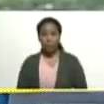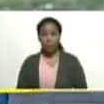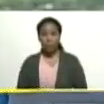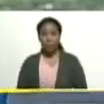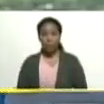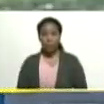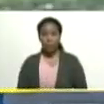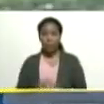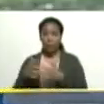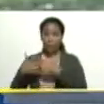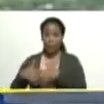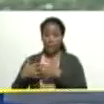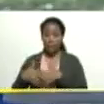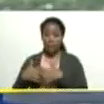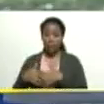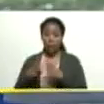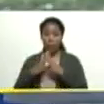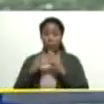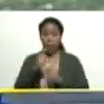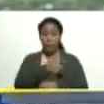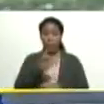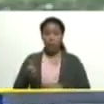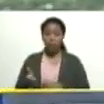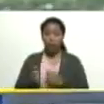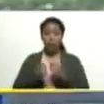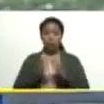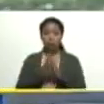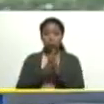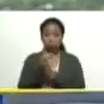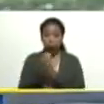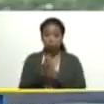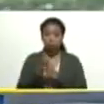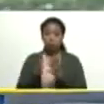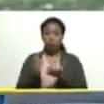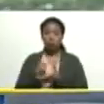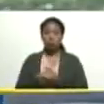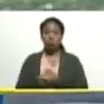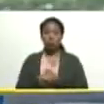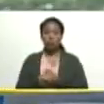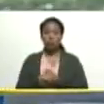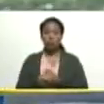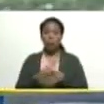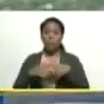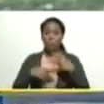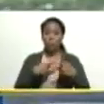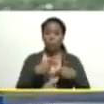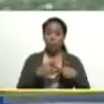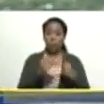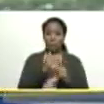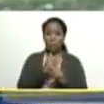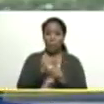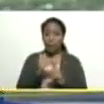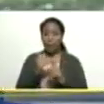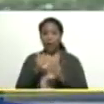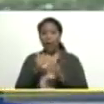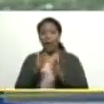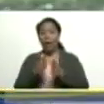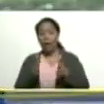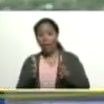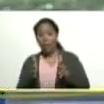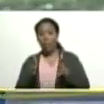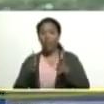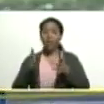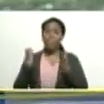los empresarios, a todos los emprendedores, emprendedoras, empresarios, empresarias, productores, campesinos,